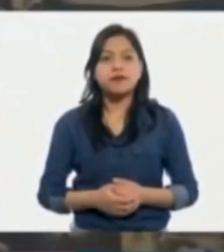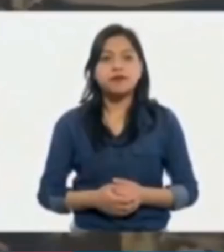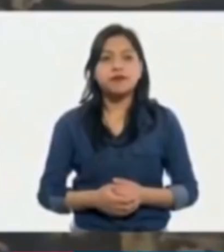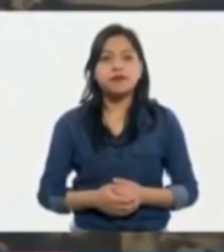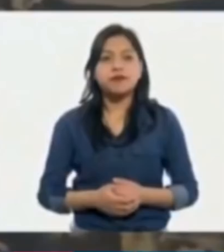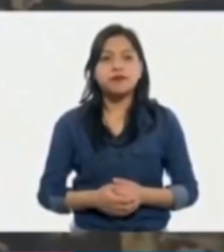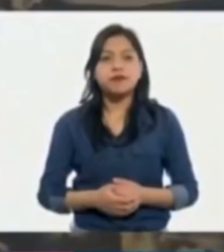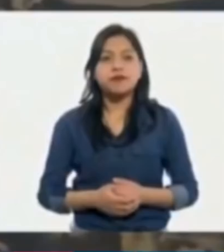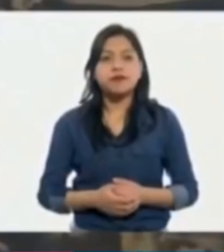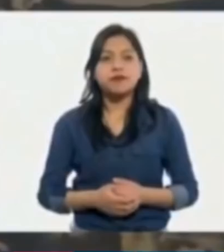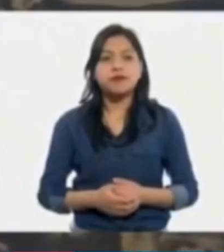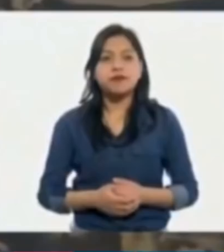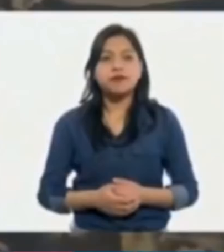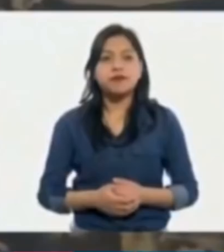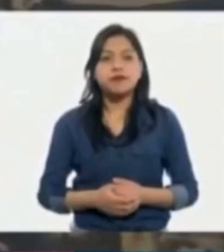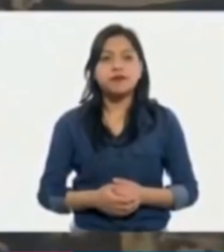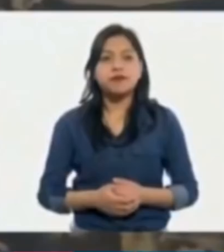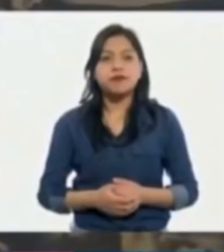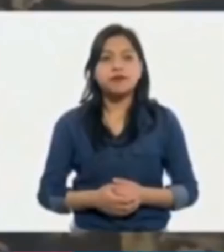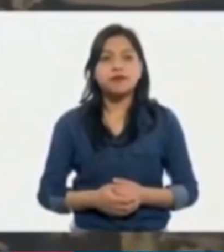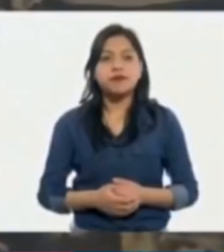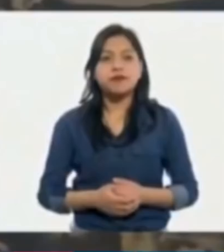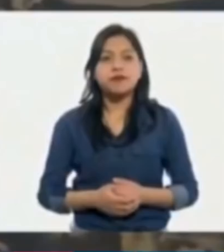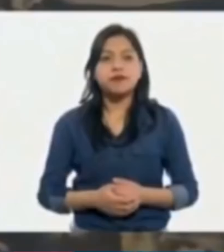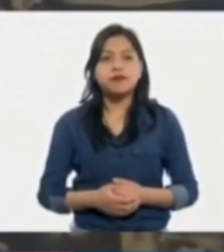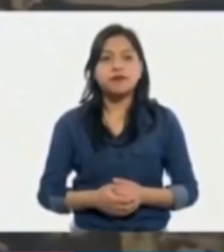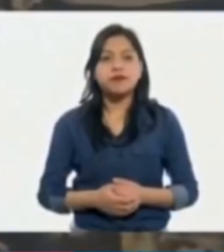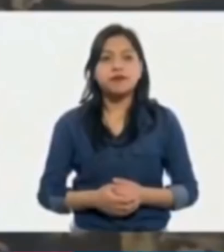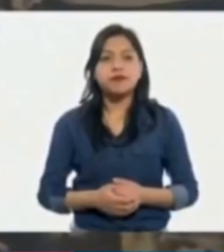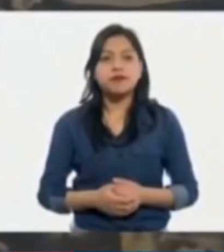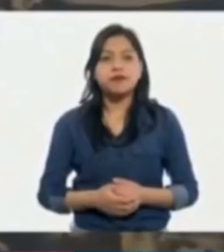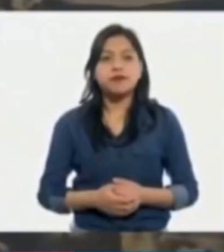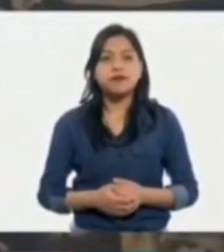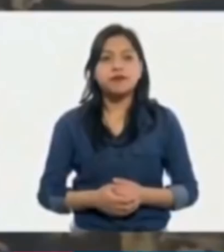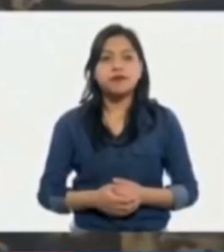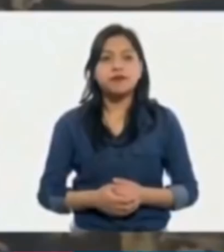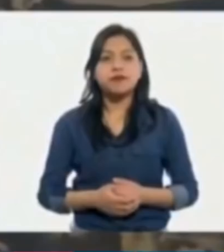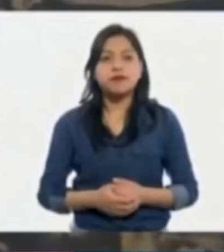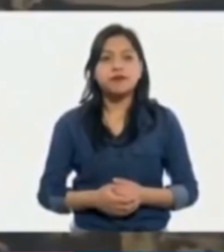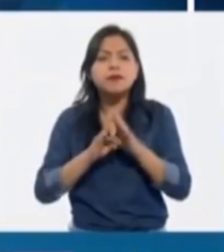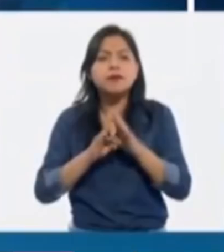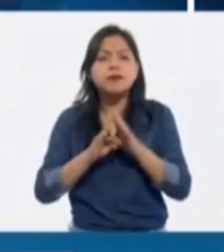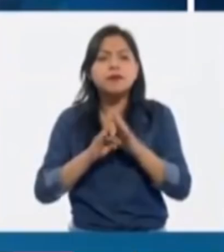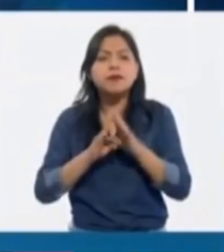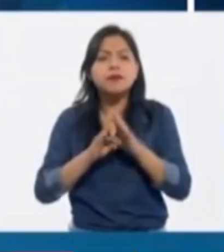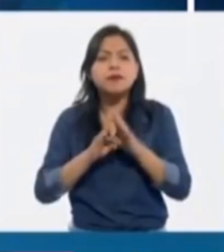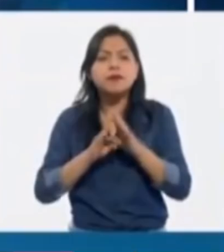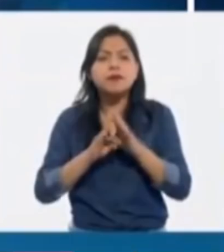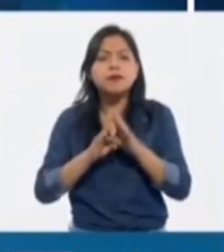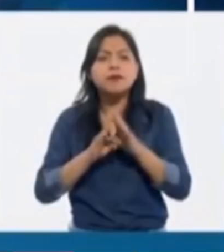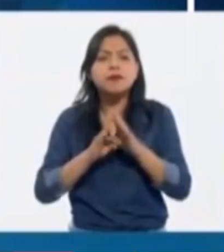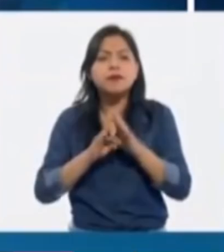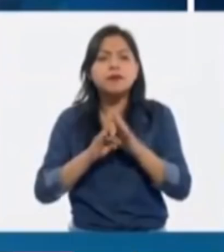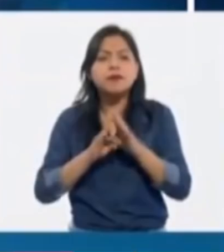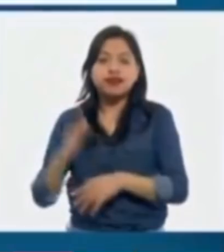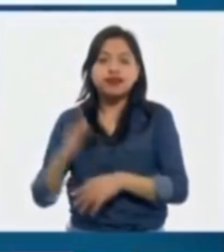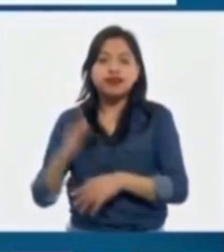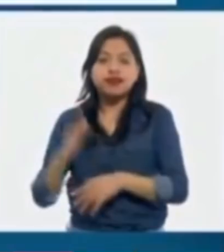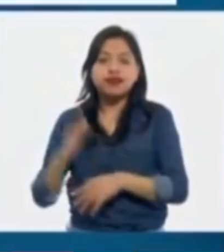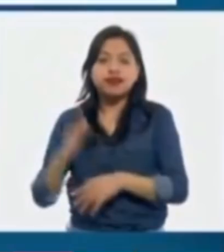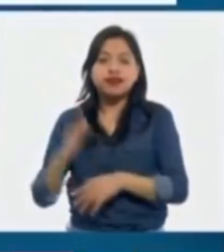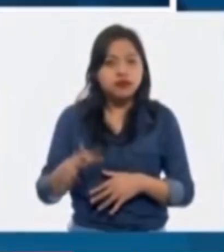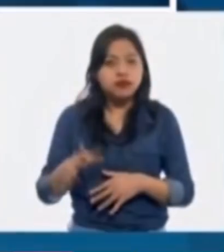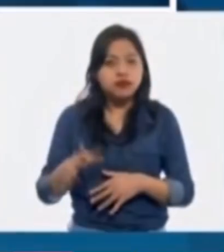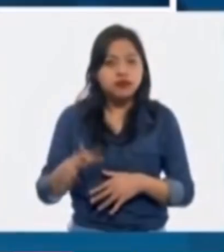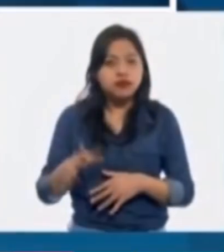nos ayuda mucho. Veamos el texto de Tom. Como puedes darte cuenta, es un texto expositivo, ya que identificas que tiene un